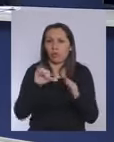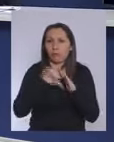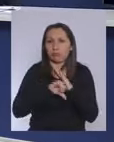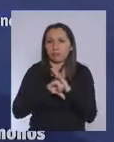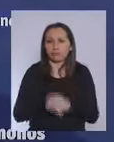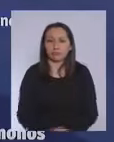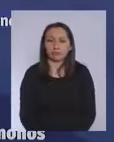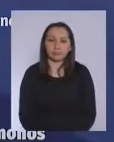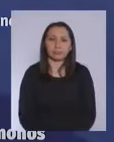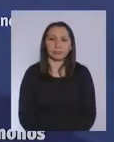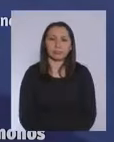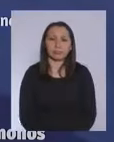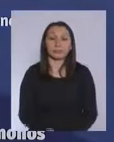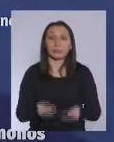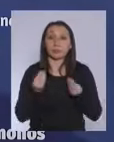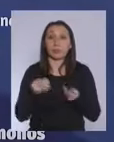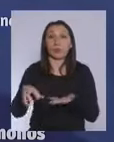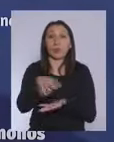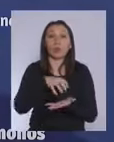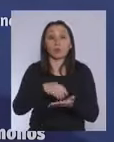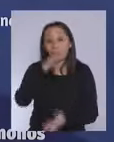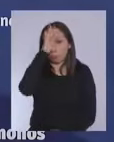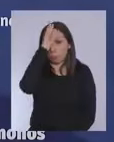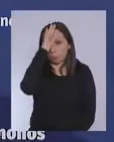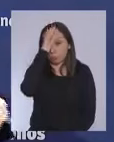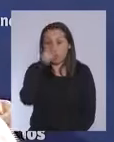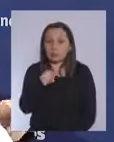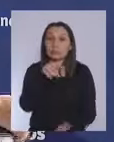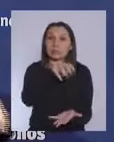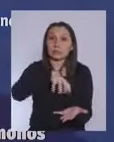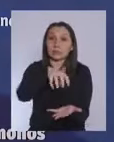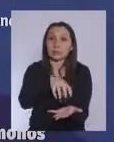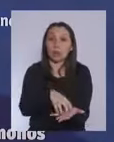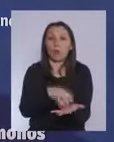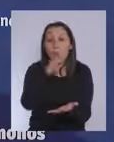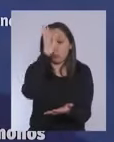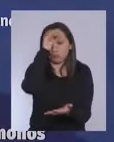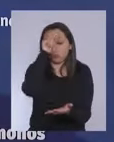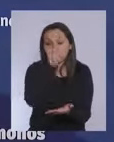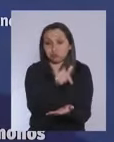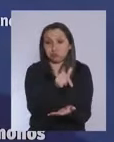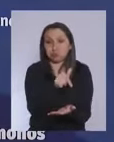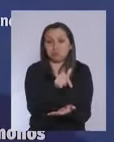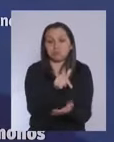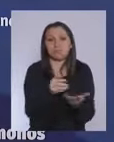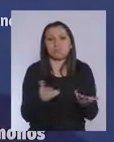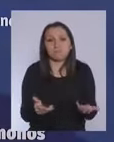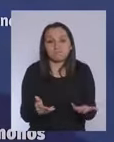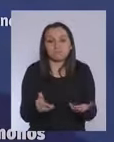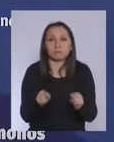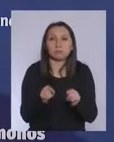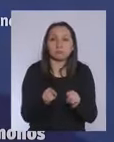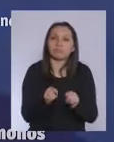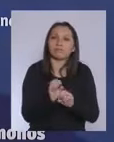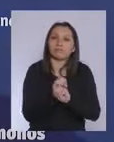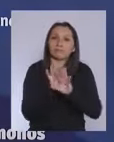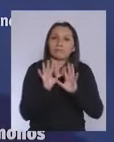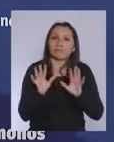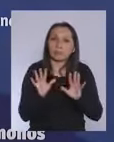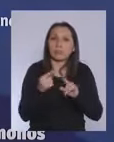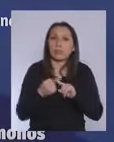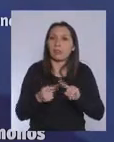favor bueno la comuna de puente alto es una comuna que tiene una clara